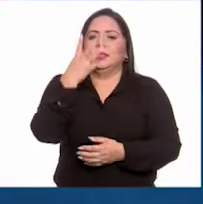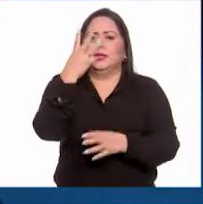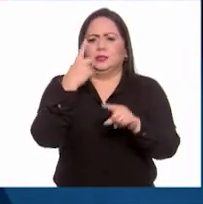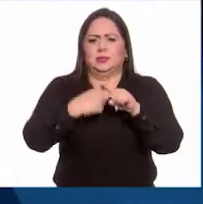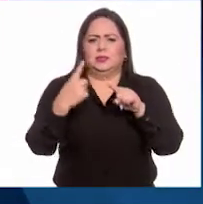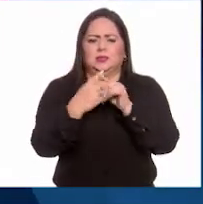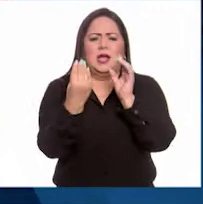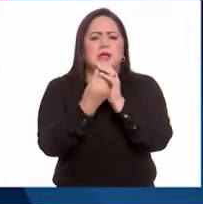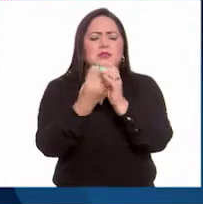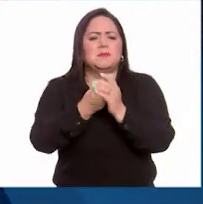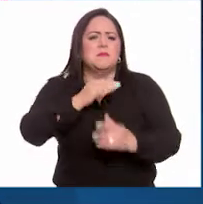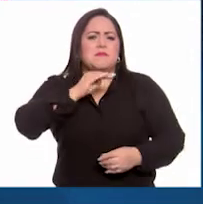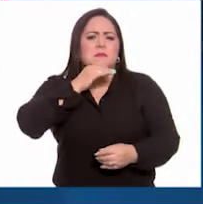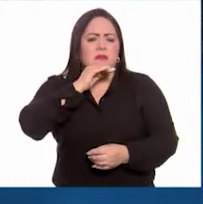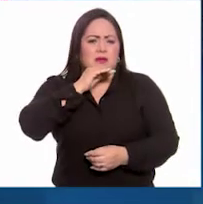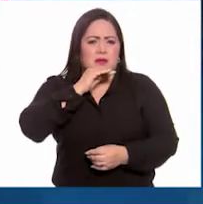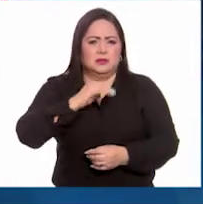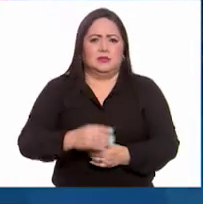maíz.